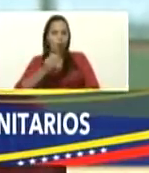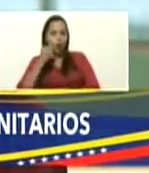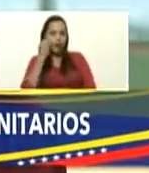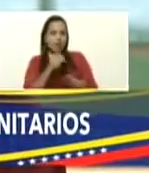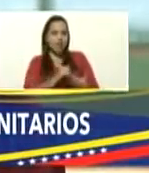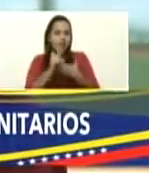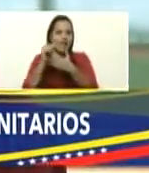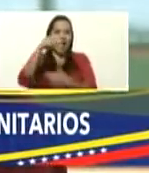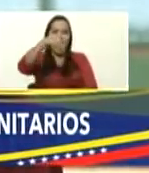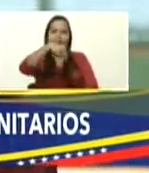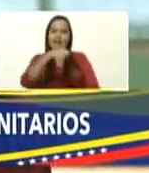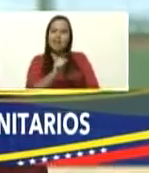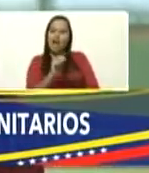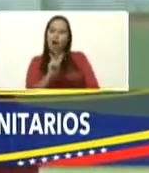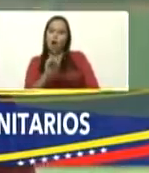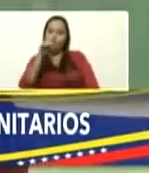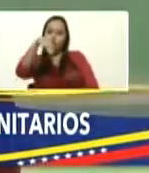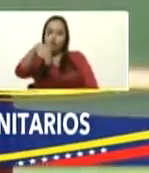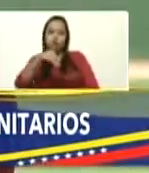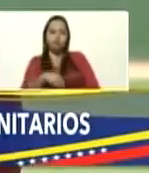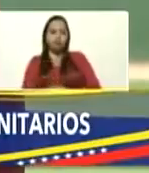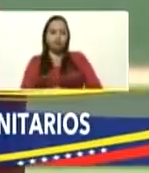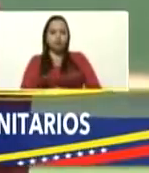líder, Naúm Fernández.